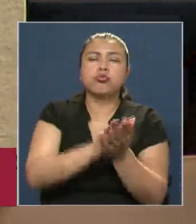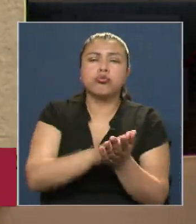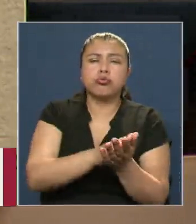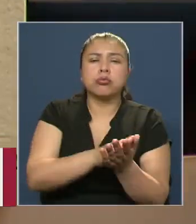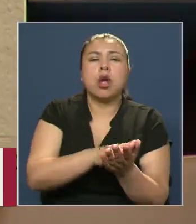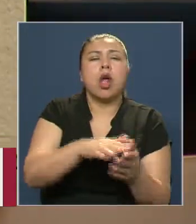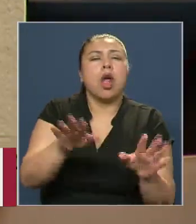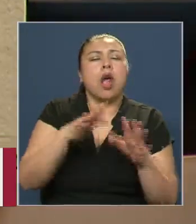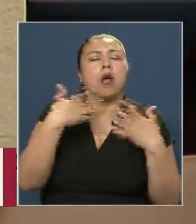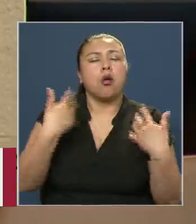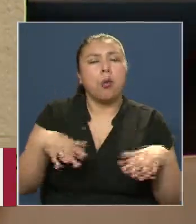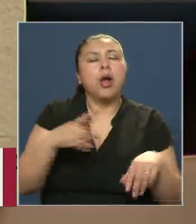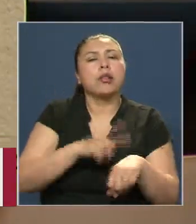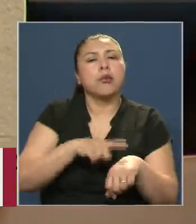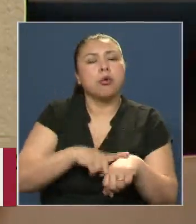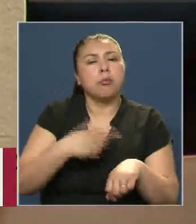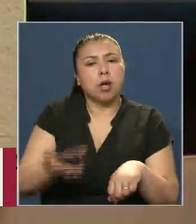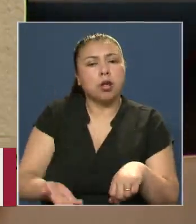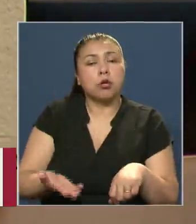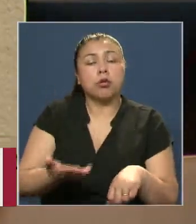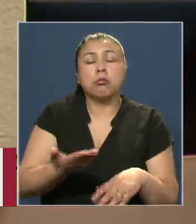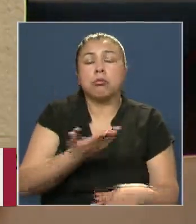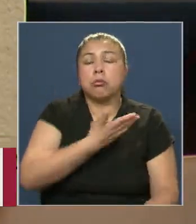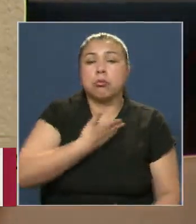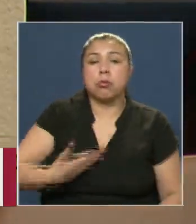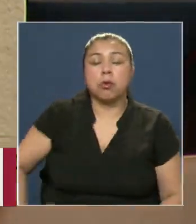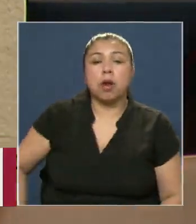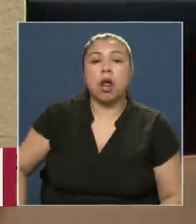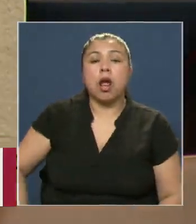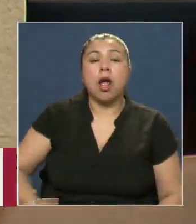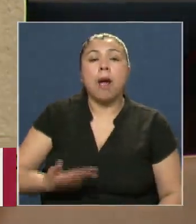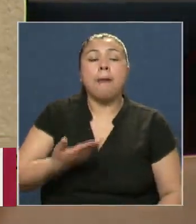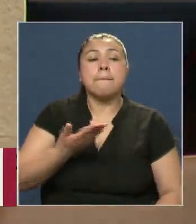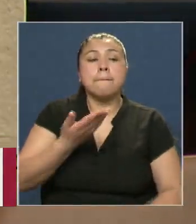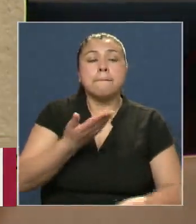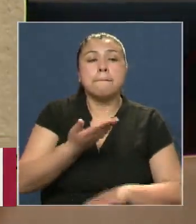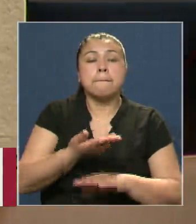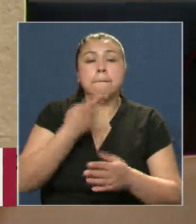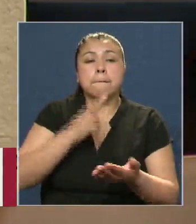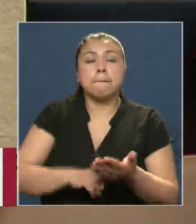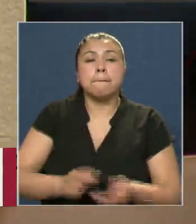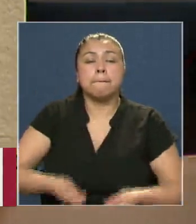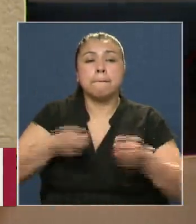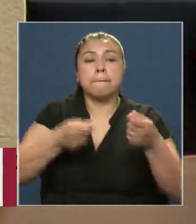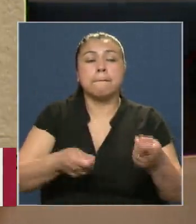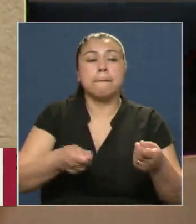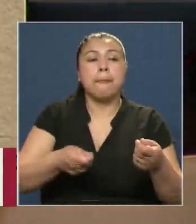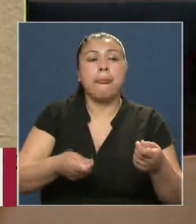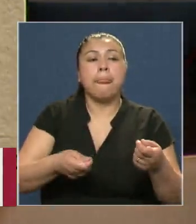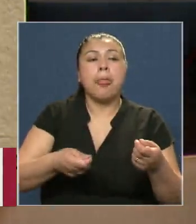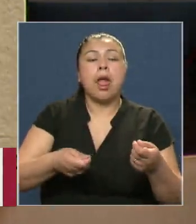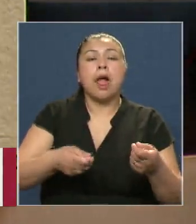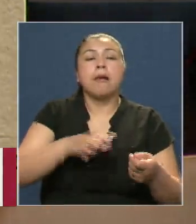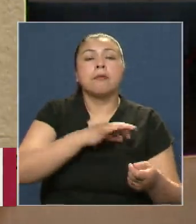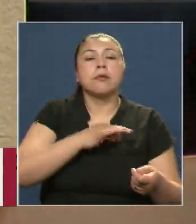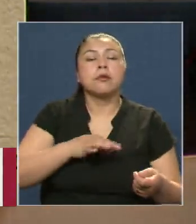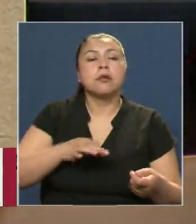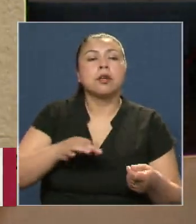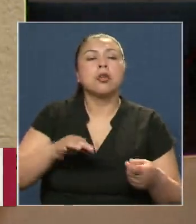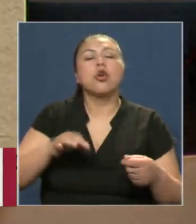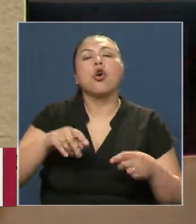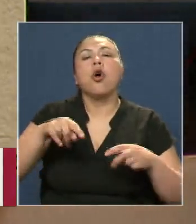ocurrido. Por lo tanto, presidente, queremos que se oficie al Ministerio de Obras Públicas para que informe cuándo se inicia la